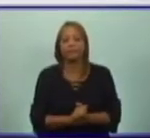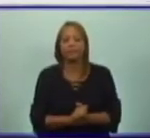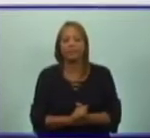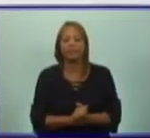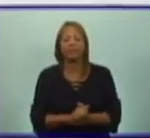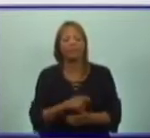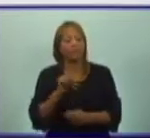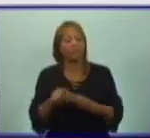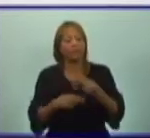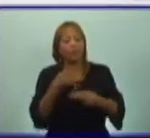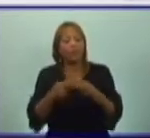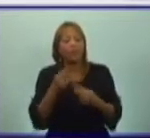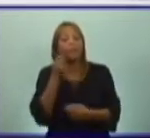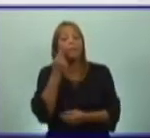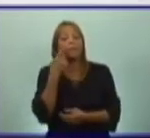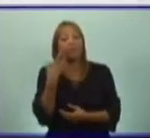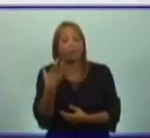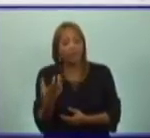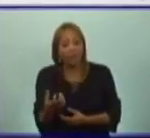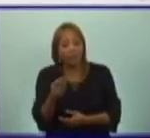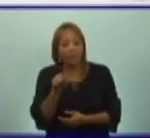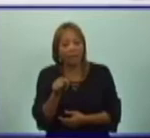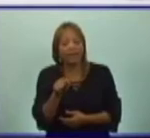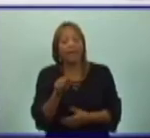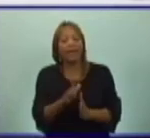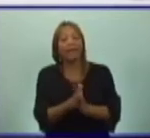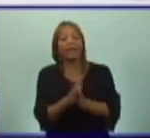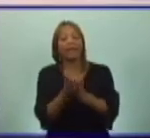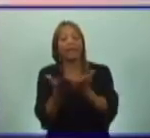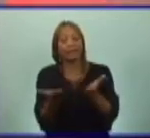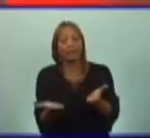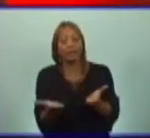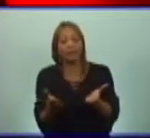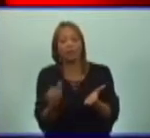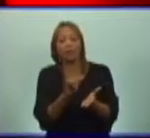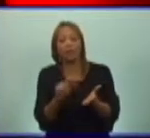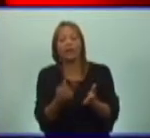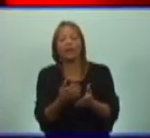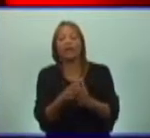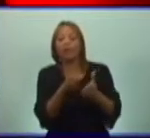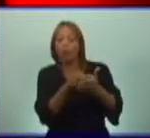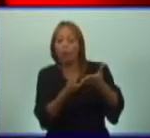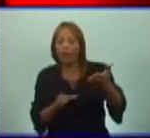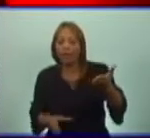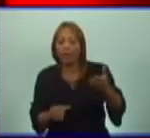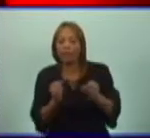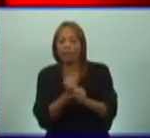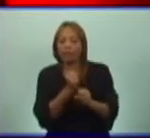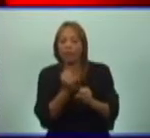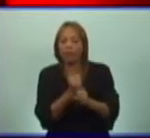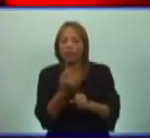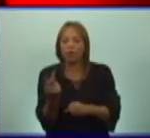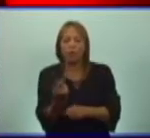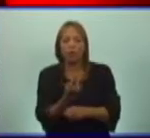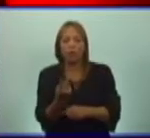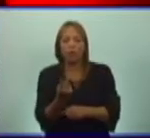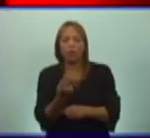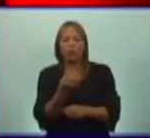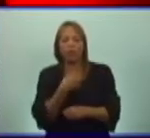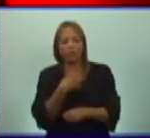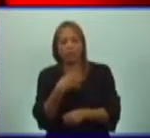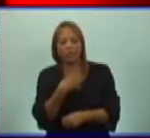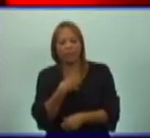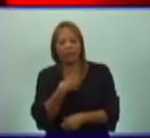es muy importante. En esta libreta y en el cuaderno también tienen los insumos